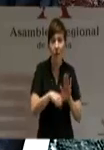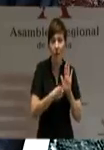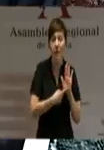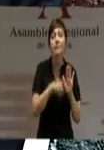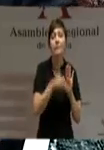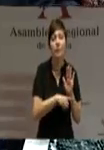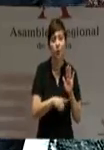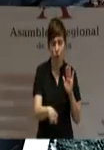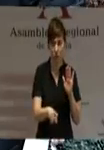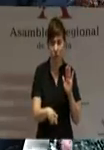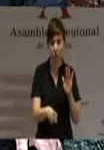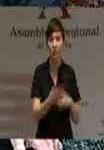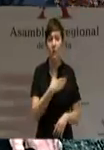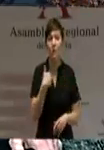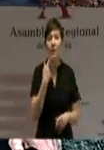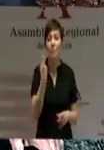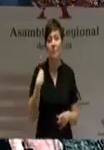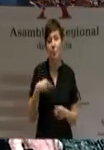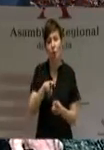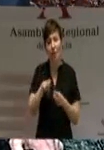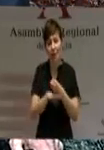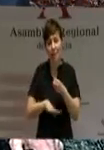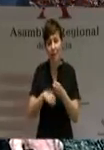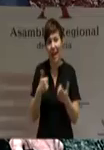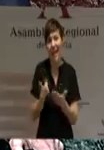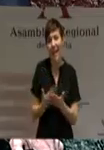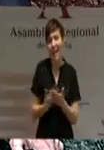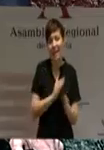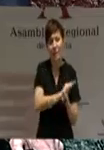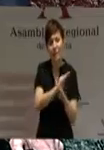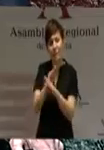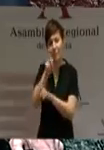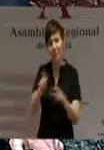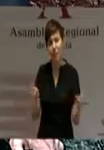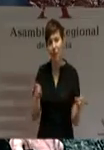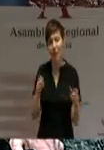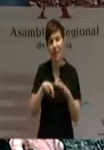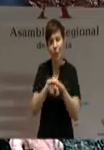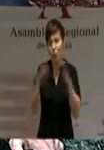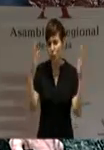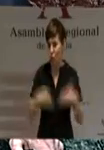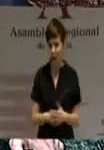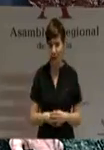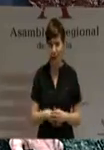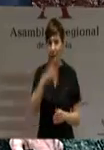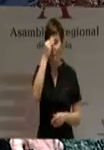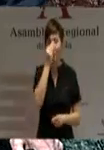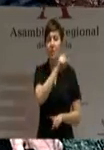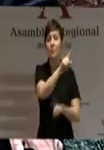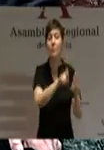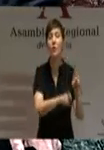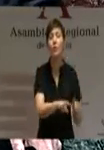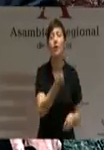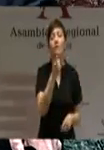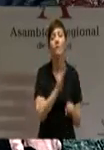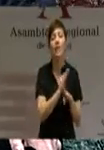inmediato devengo de la renta básica a miles de familias sin recursos? ¿Piensa actuar de forma concreta, con financiación concreta contra la